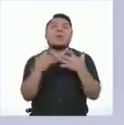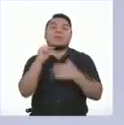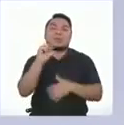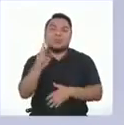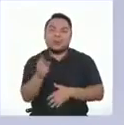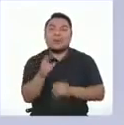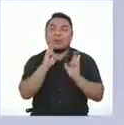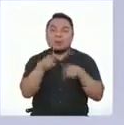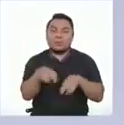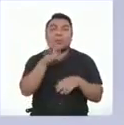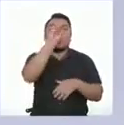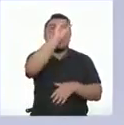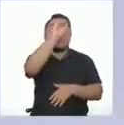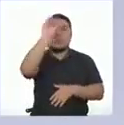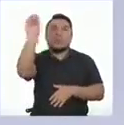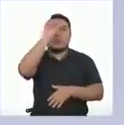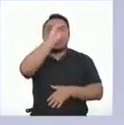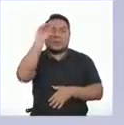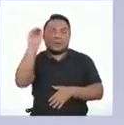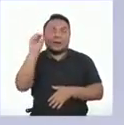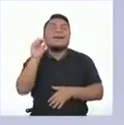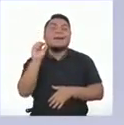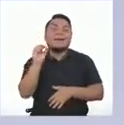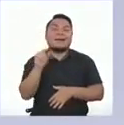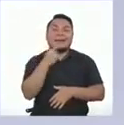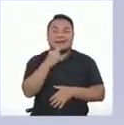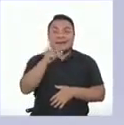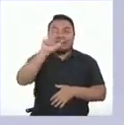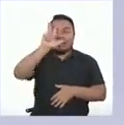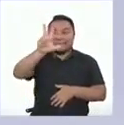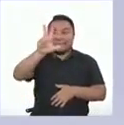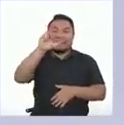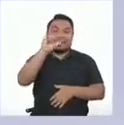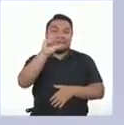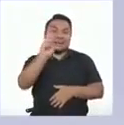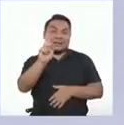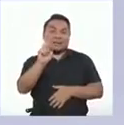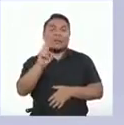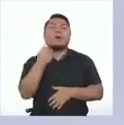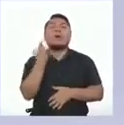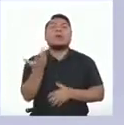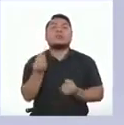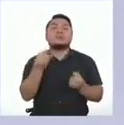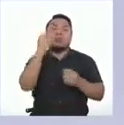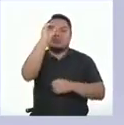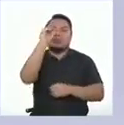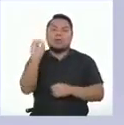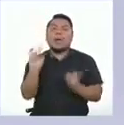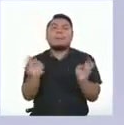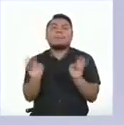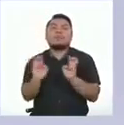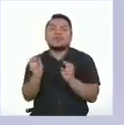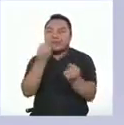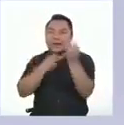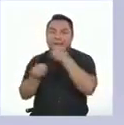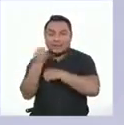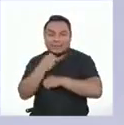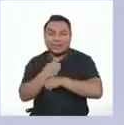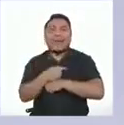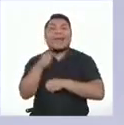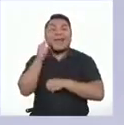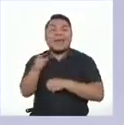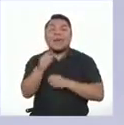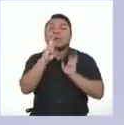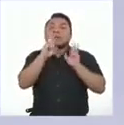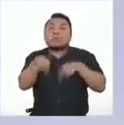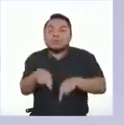gramos por cuadradito, o sea, 3 gramos por el porcentaje de proteína. Y eso nos